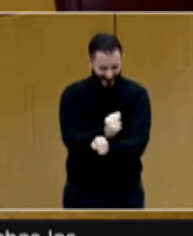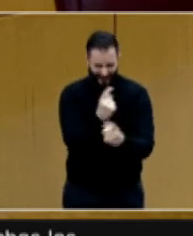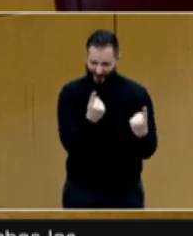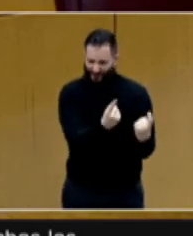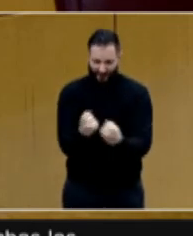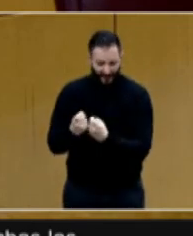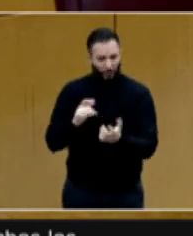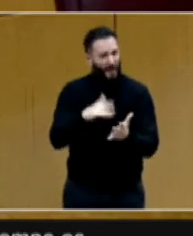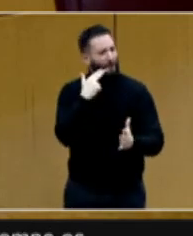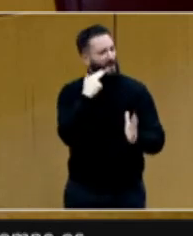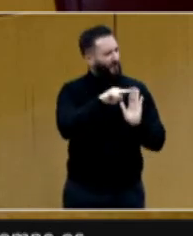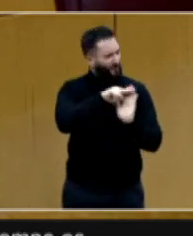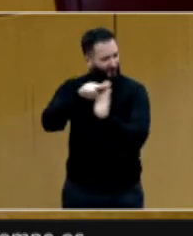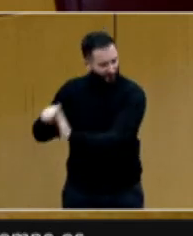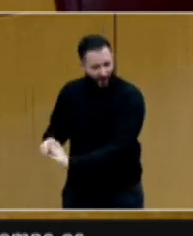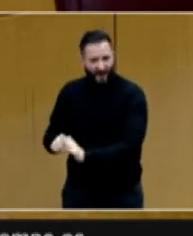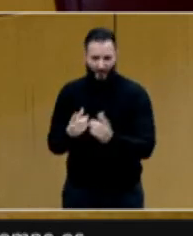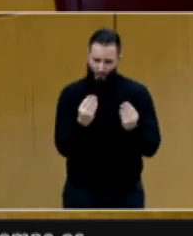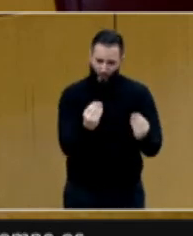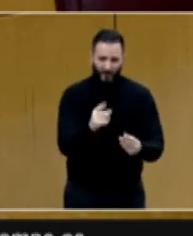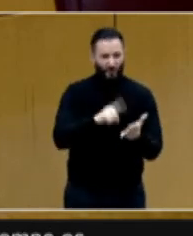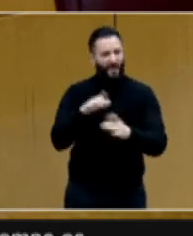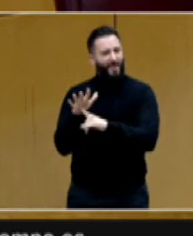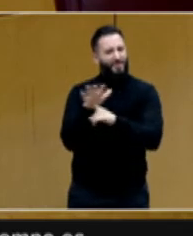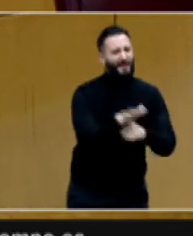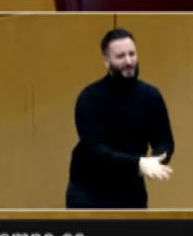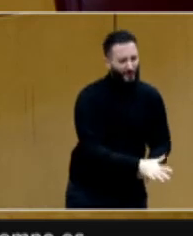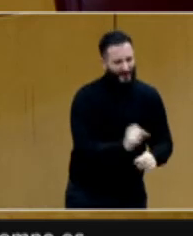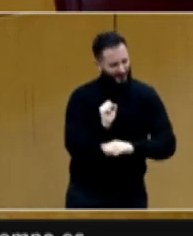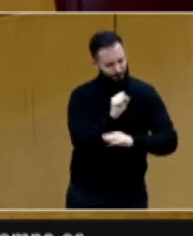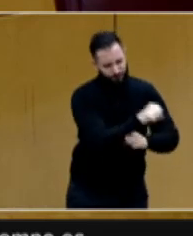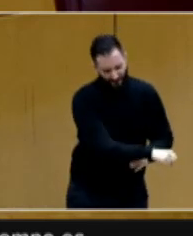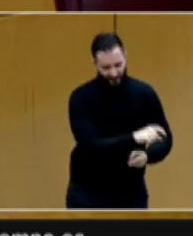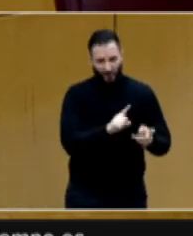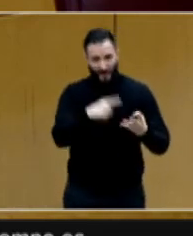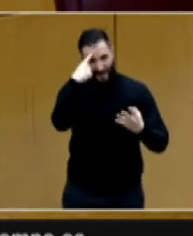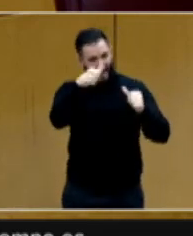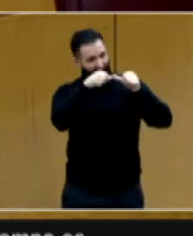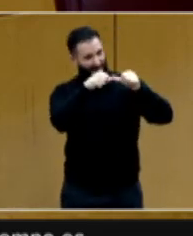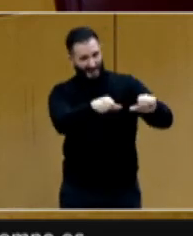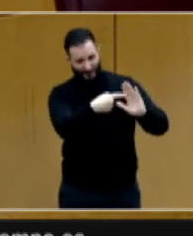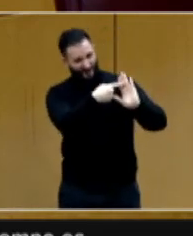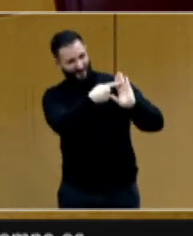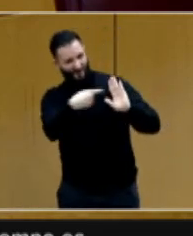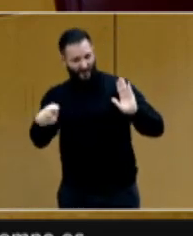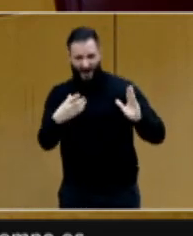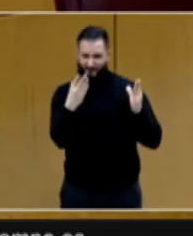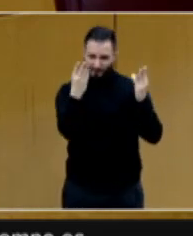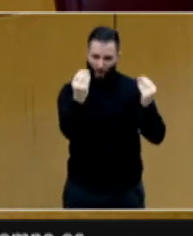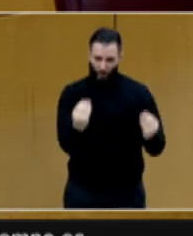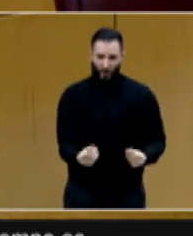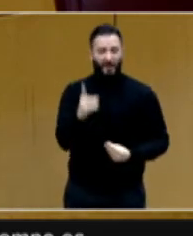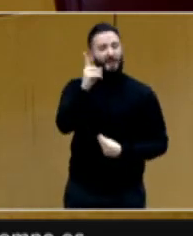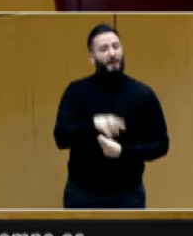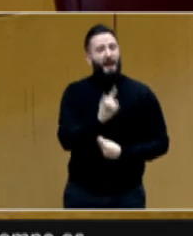vencer muchas desigualdades que combatir muchos estigmas que limitar Y seguramente muchos